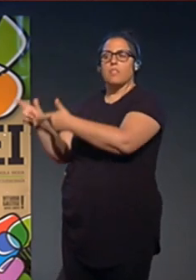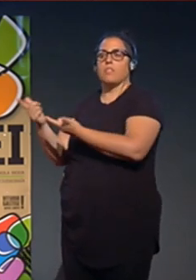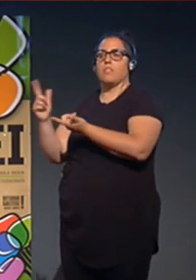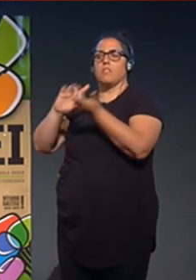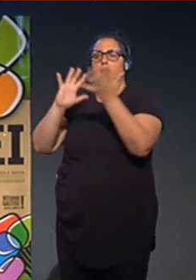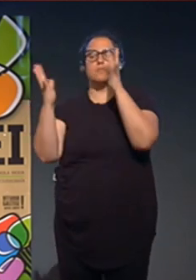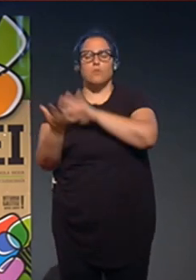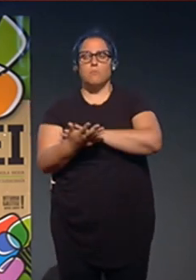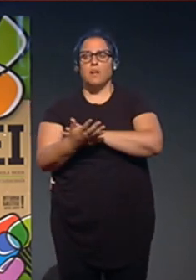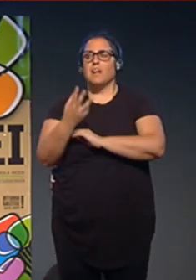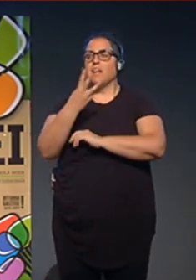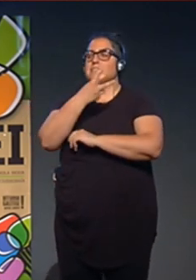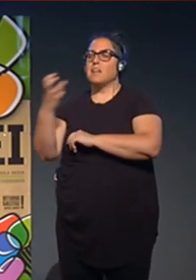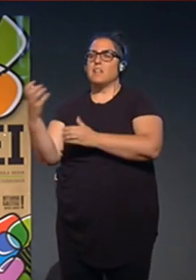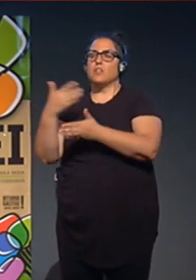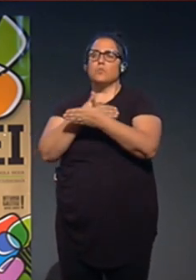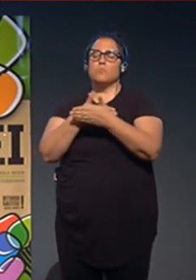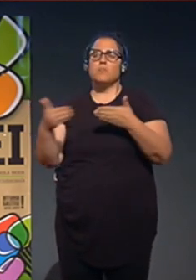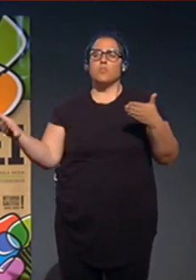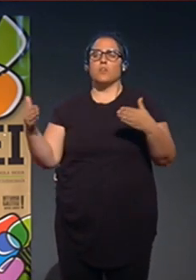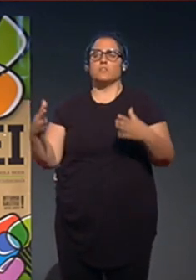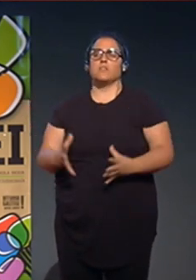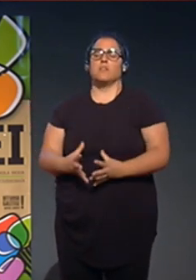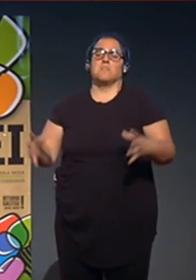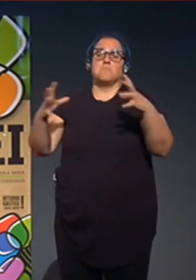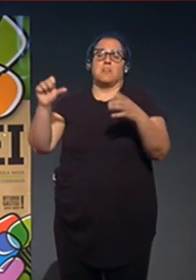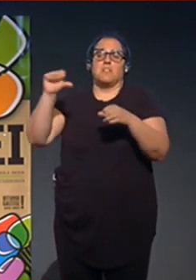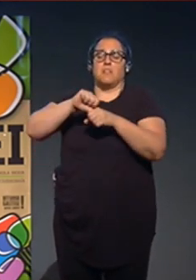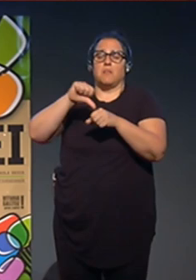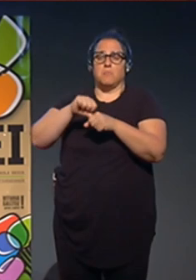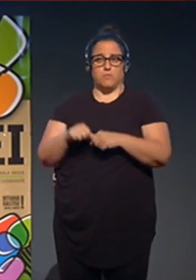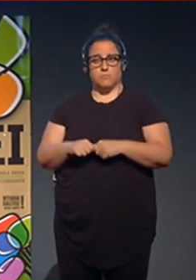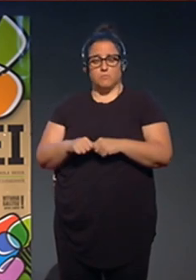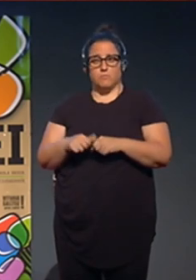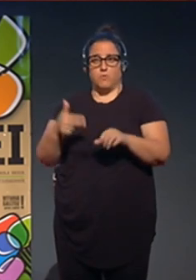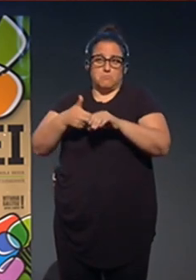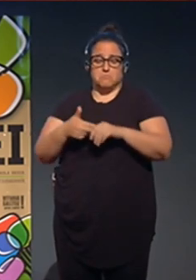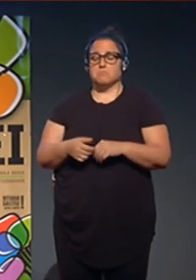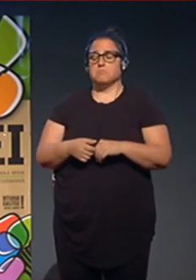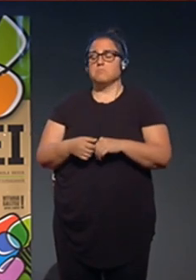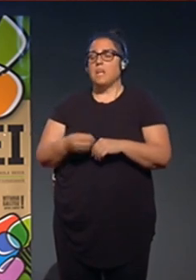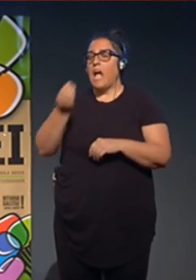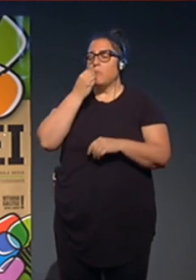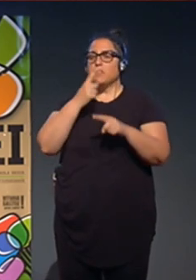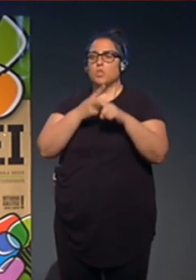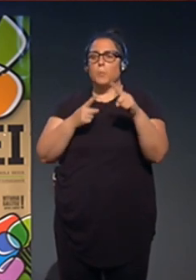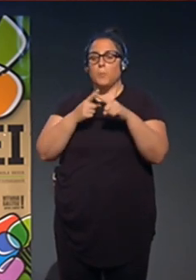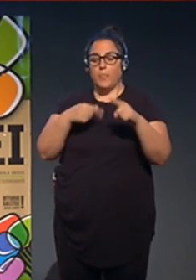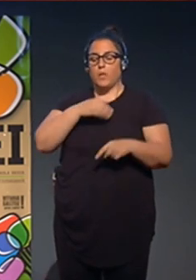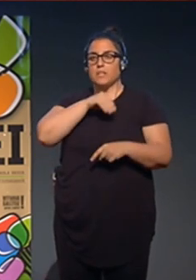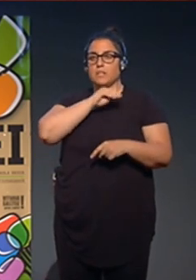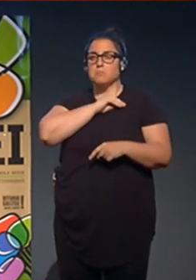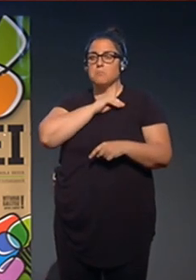300 millones de barriles de petróleo el alimento medio que llega a nuestras bocas en España